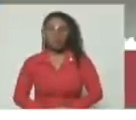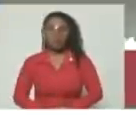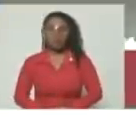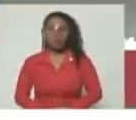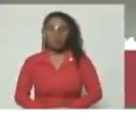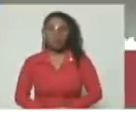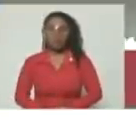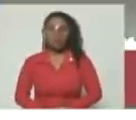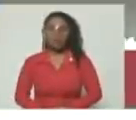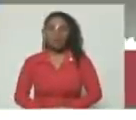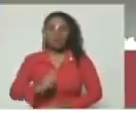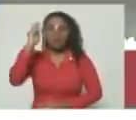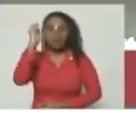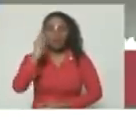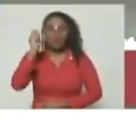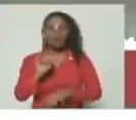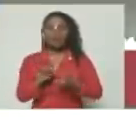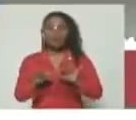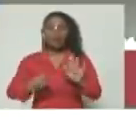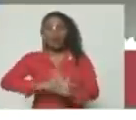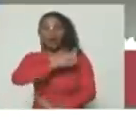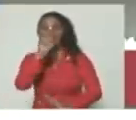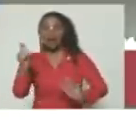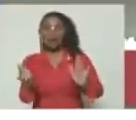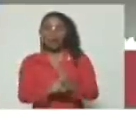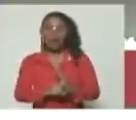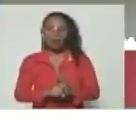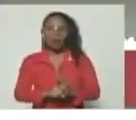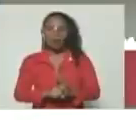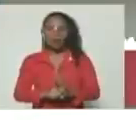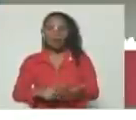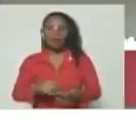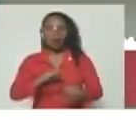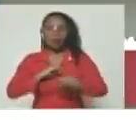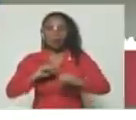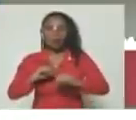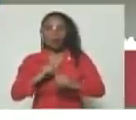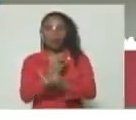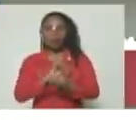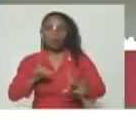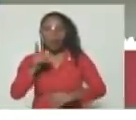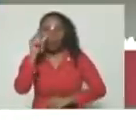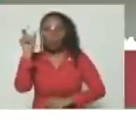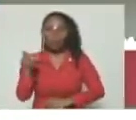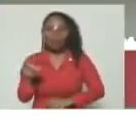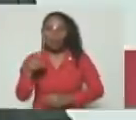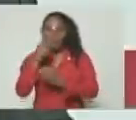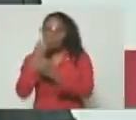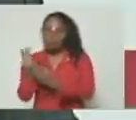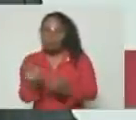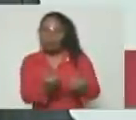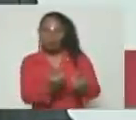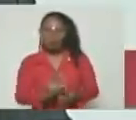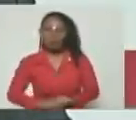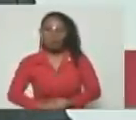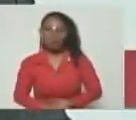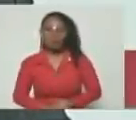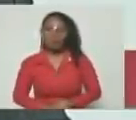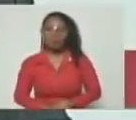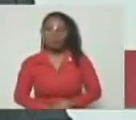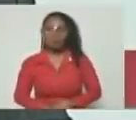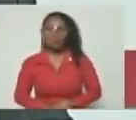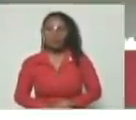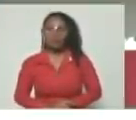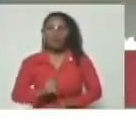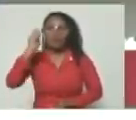El diputado secretario general de Acción Democrática, Bernabé Gutiérrez, bienvenido. Y